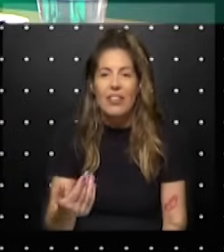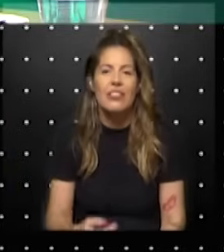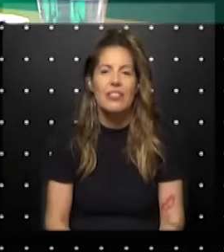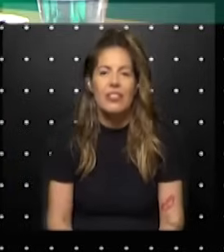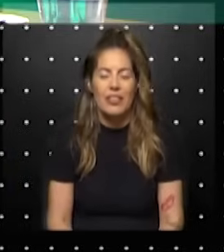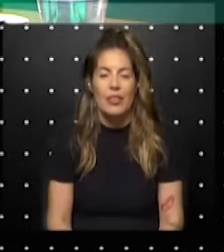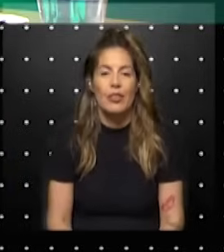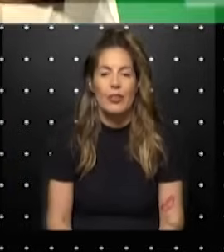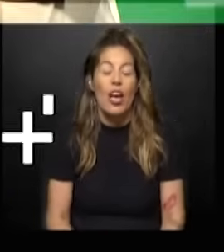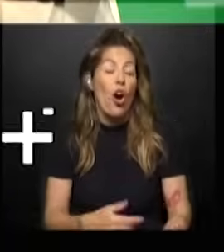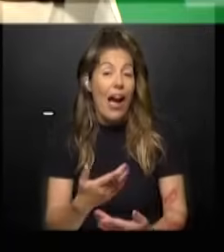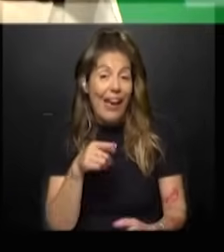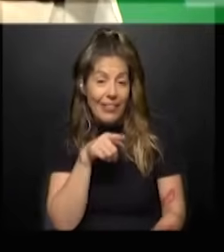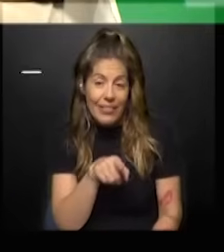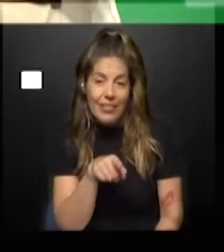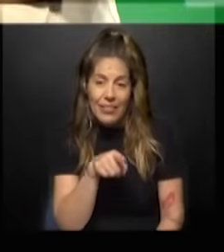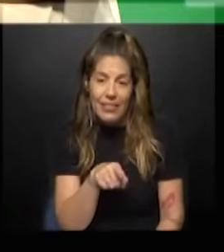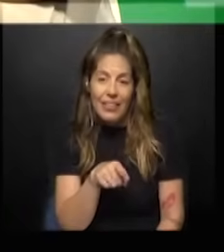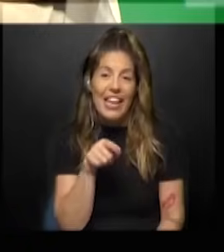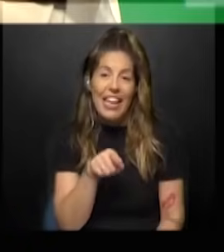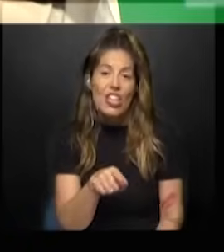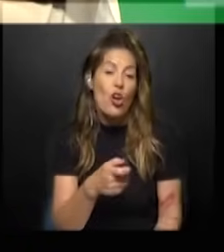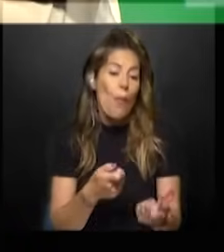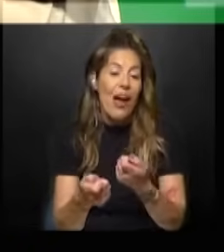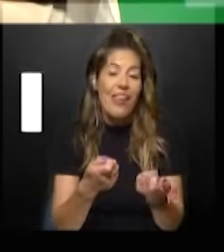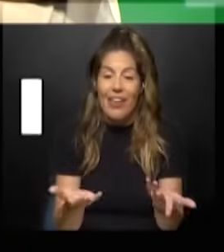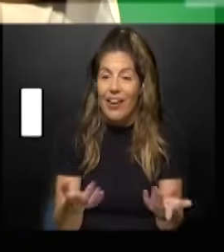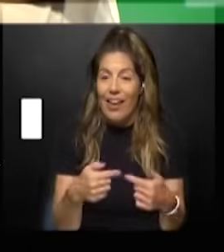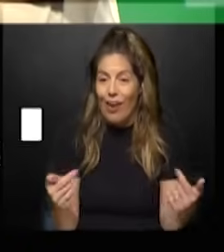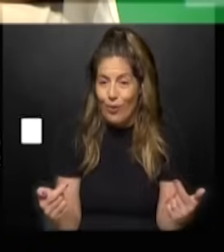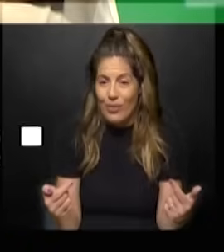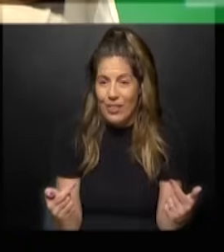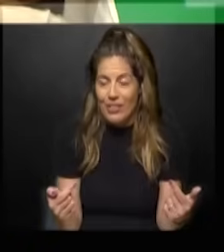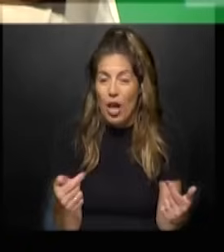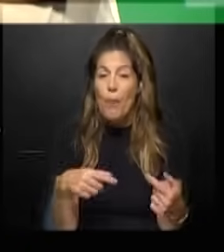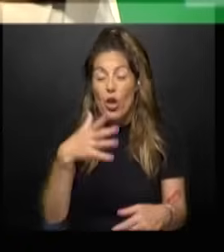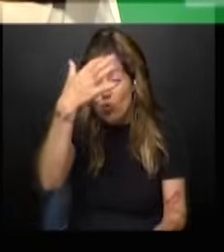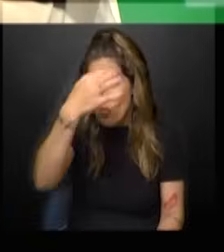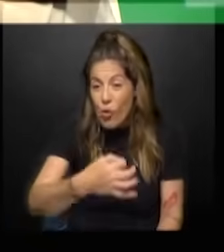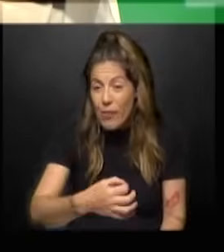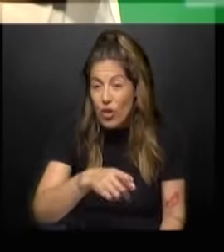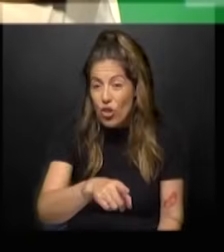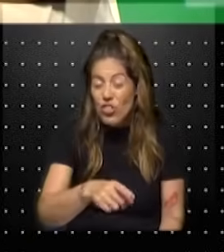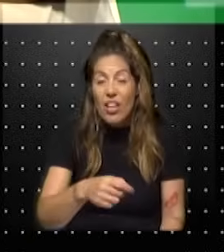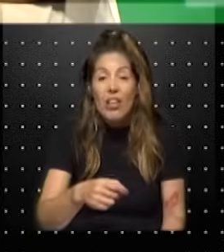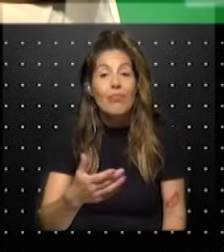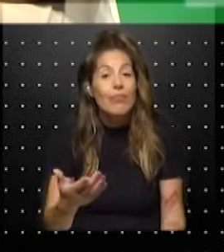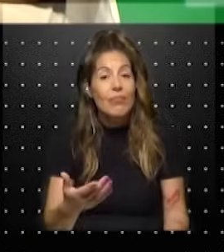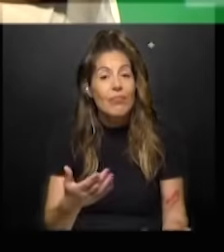digamos. Claro. O sea que ahí ellos manejan la música, pero sus pueblos tienden a